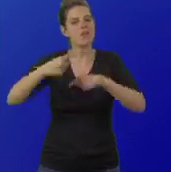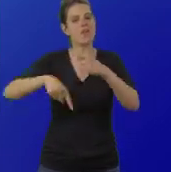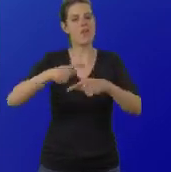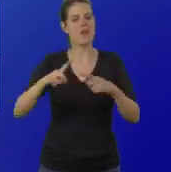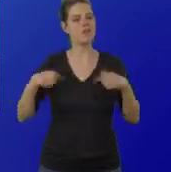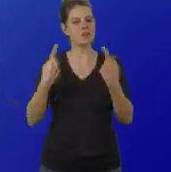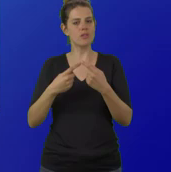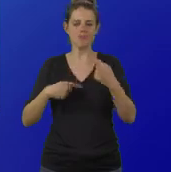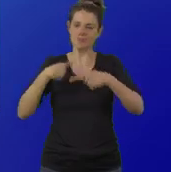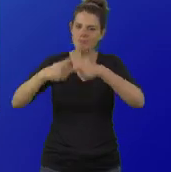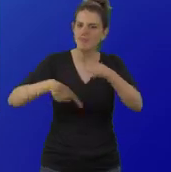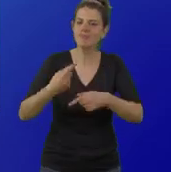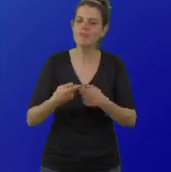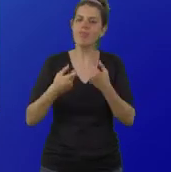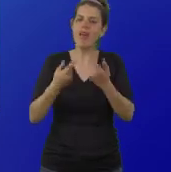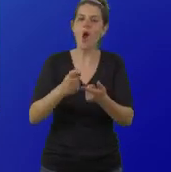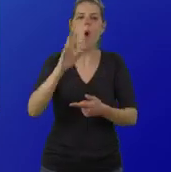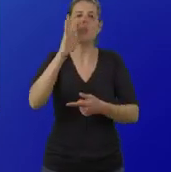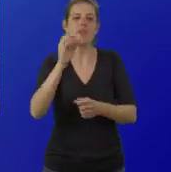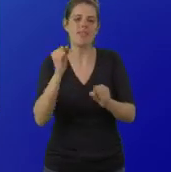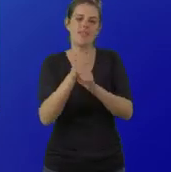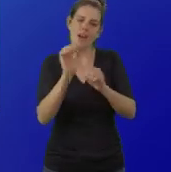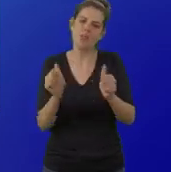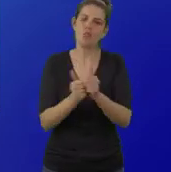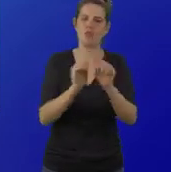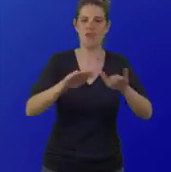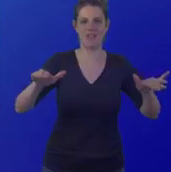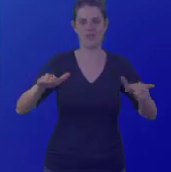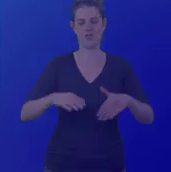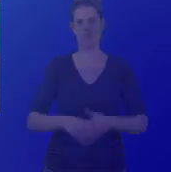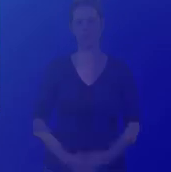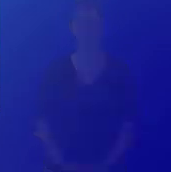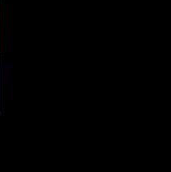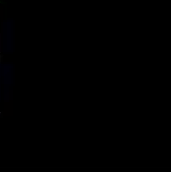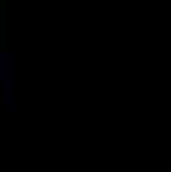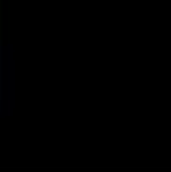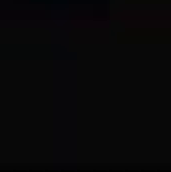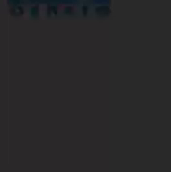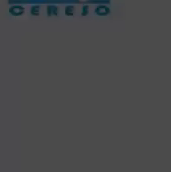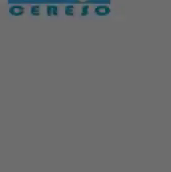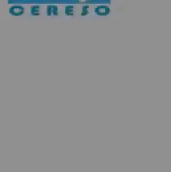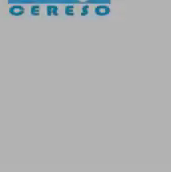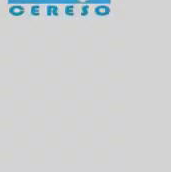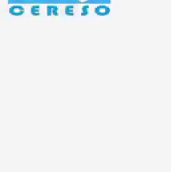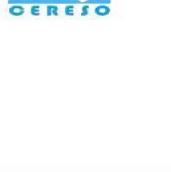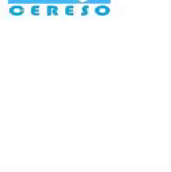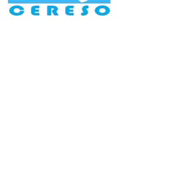nos va a seguir llevando a nosotros a brindarnos oportunidades de trabajo con los niños.